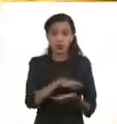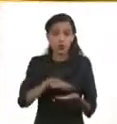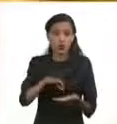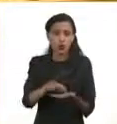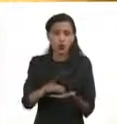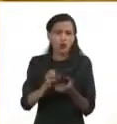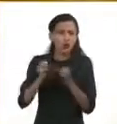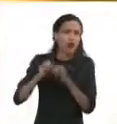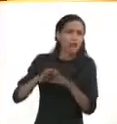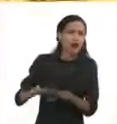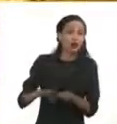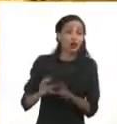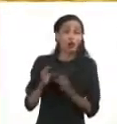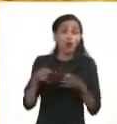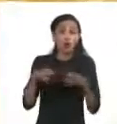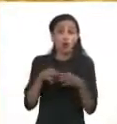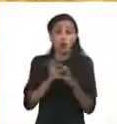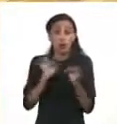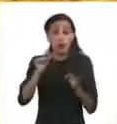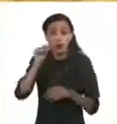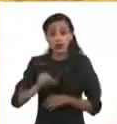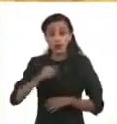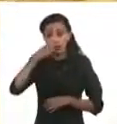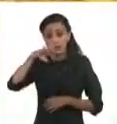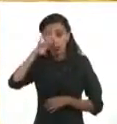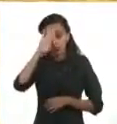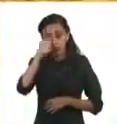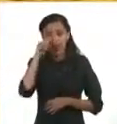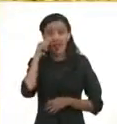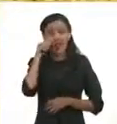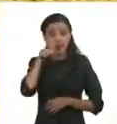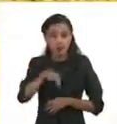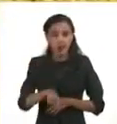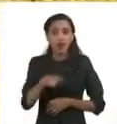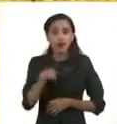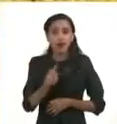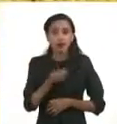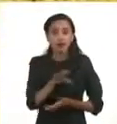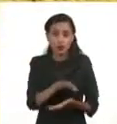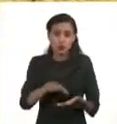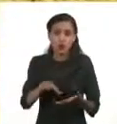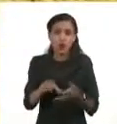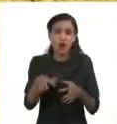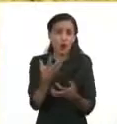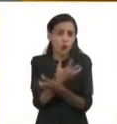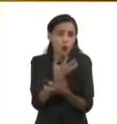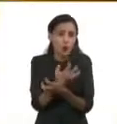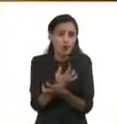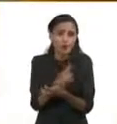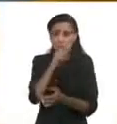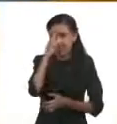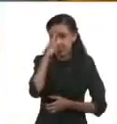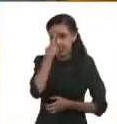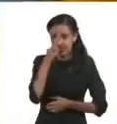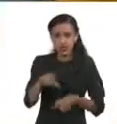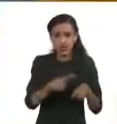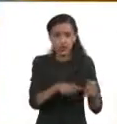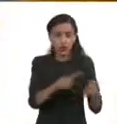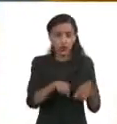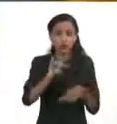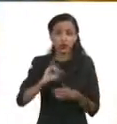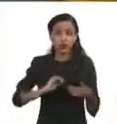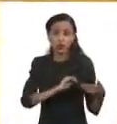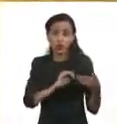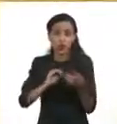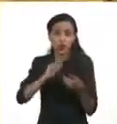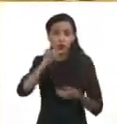abandonada, un grupo de expertos cubanos encontró la fosa donde fue sepultado Ernesto Che Guevara y otros 6